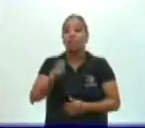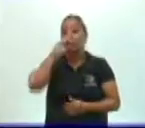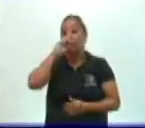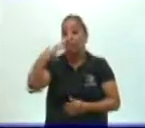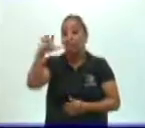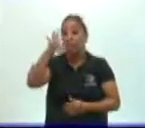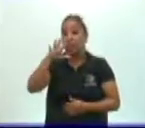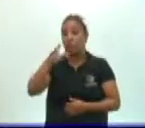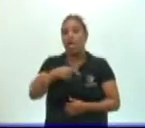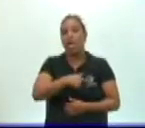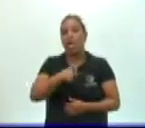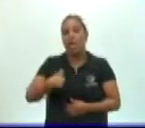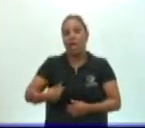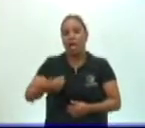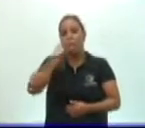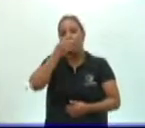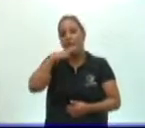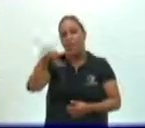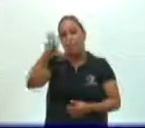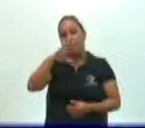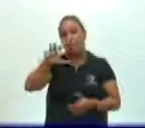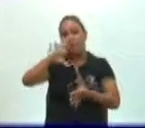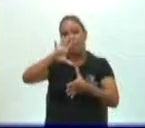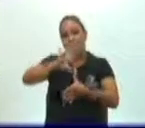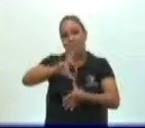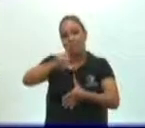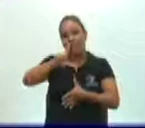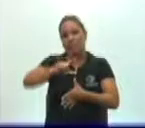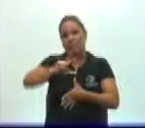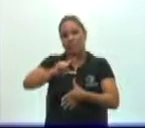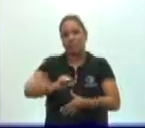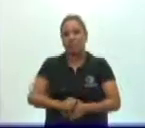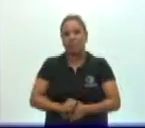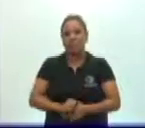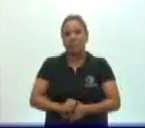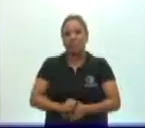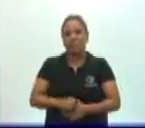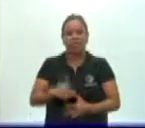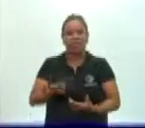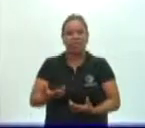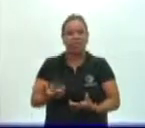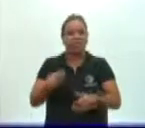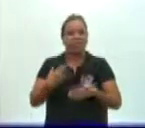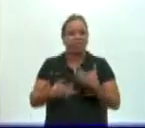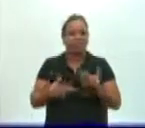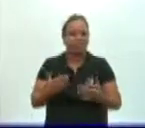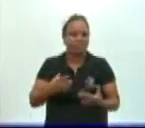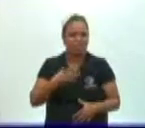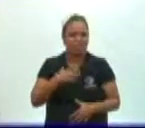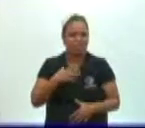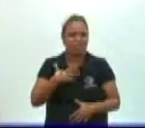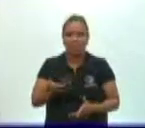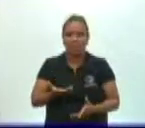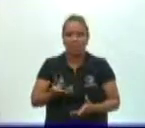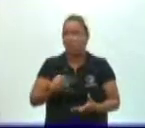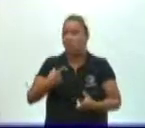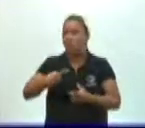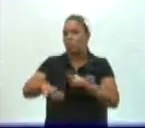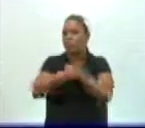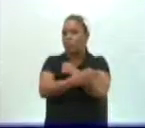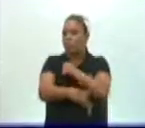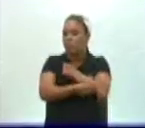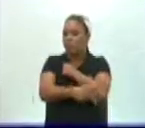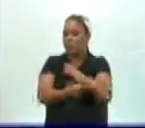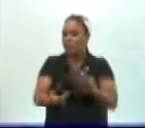Asia, África y América Latina. ¿Qué situación tenían las regiones periféricas en la etapa del capitalismo industrial?